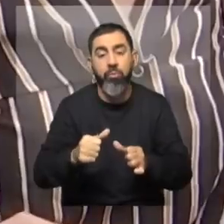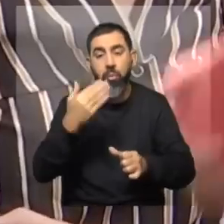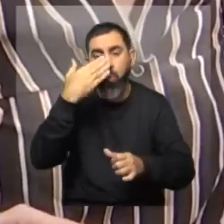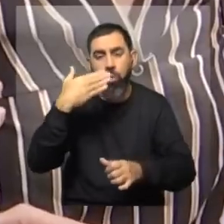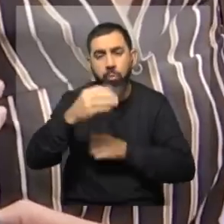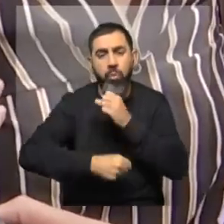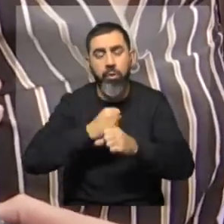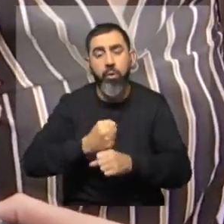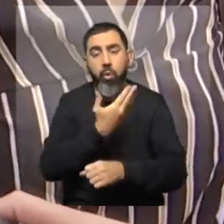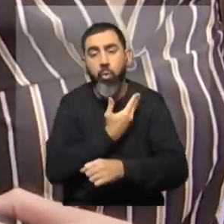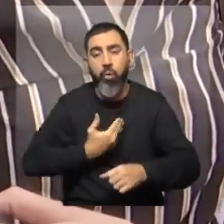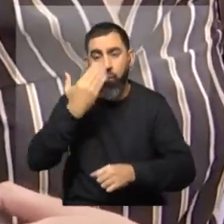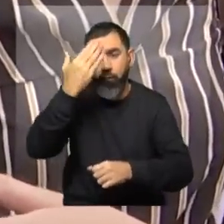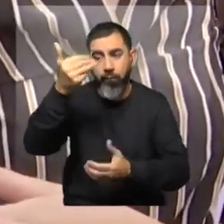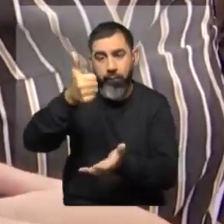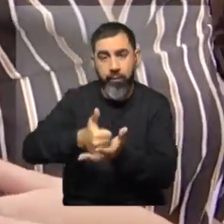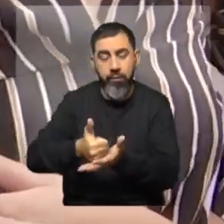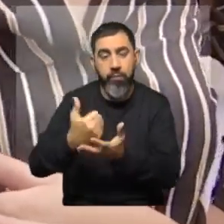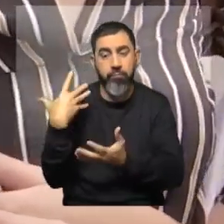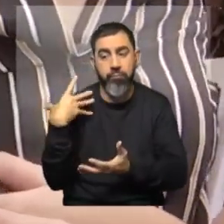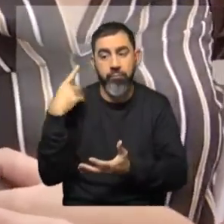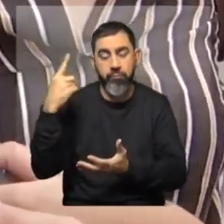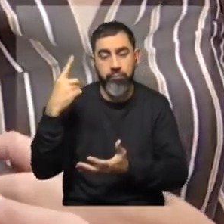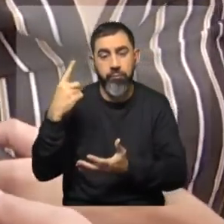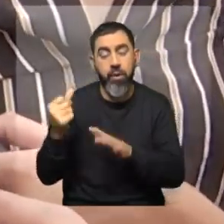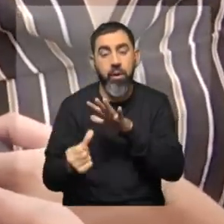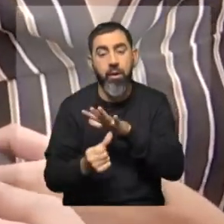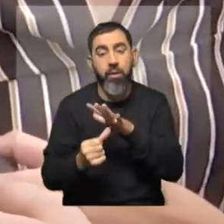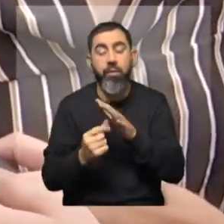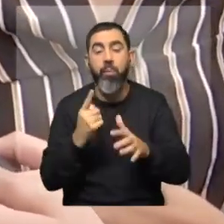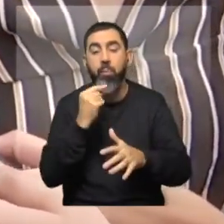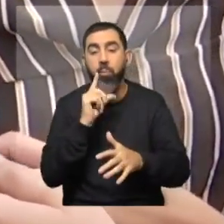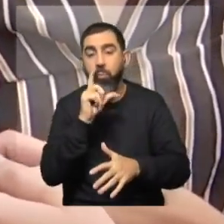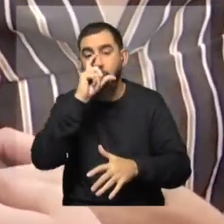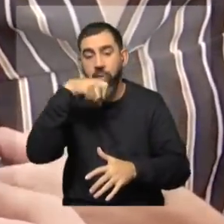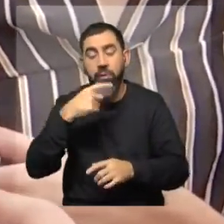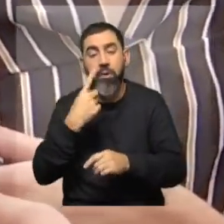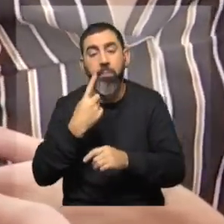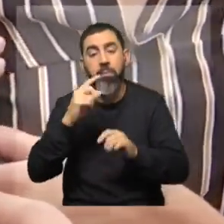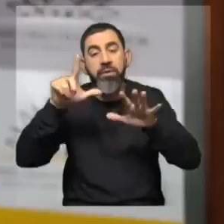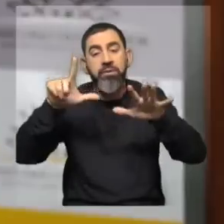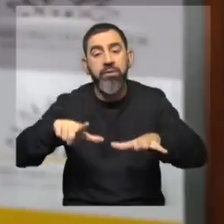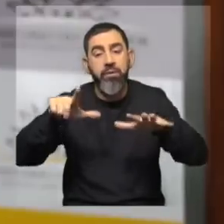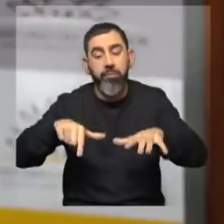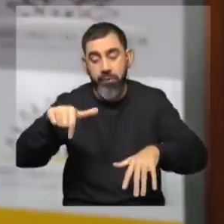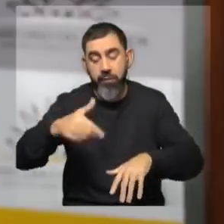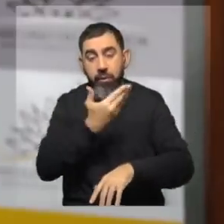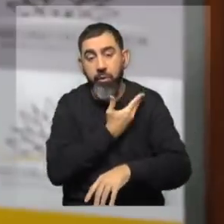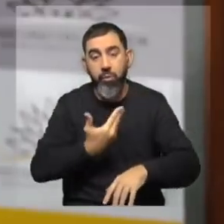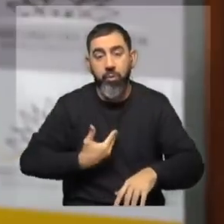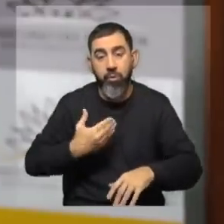del gobierno del frente amplio Moisés comisario mayoría encabezó la jefatura de policía capitalina Durante los primeros siete meses del actual gobierno